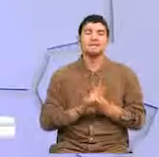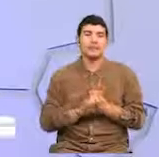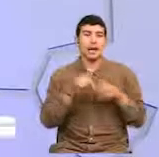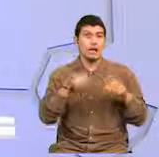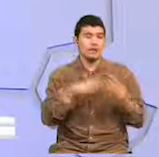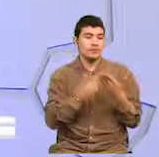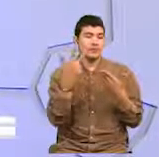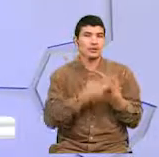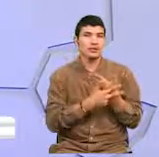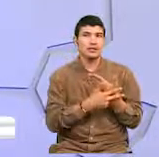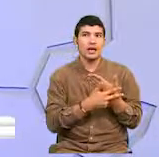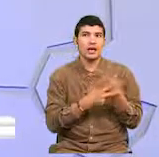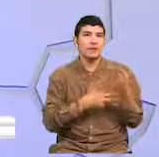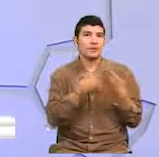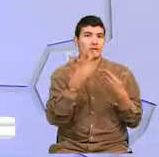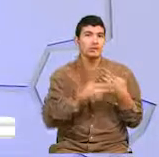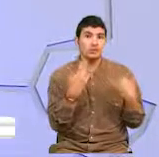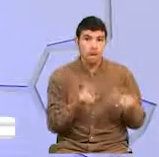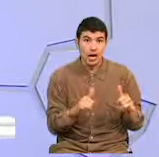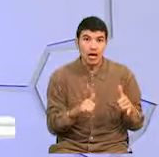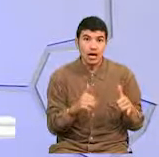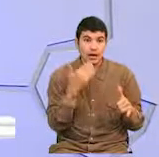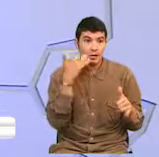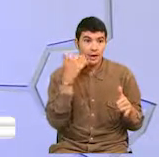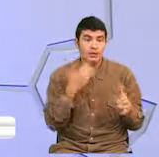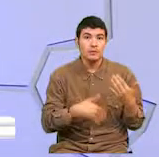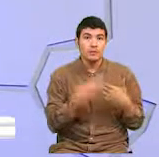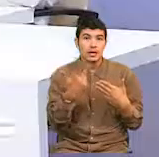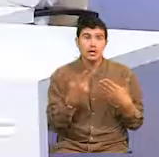ejecutar cuándo o ya se está ejecutando? No, ya se está ejecutando